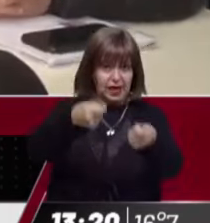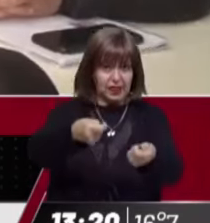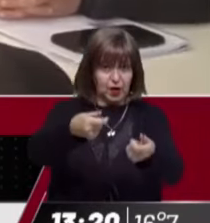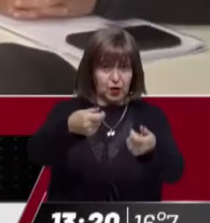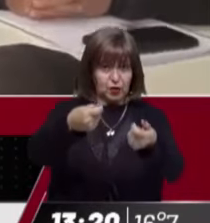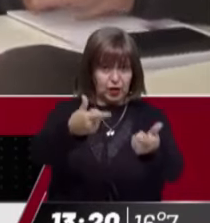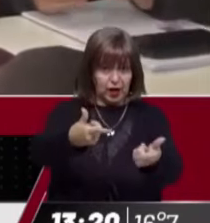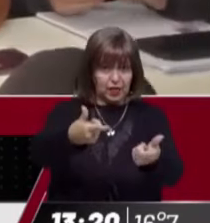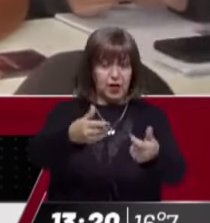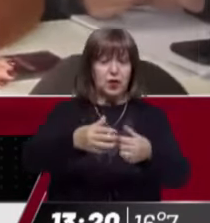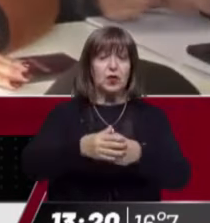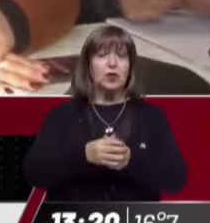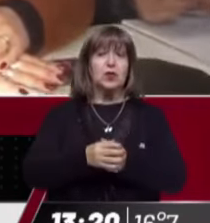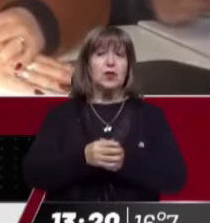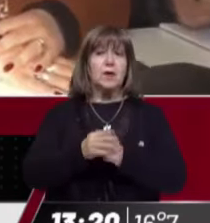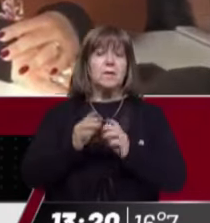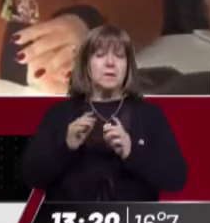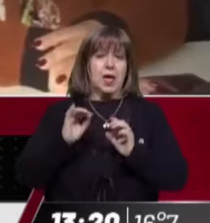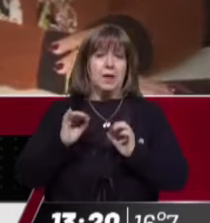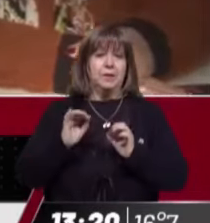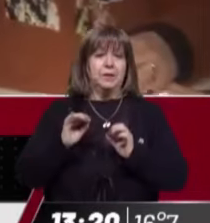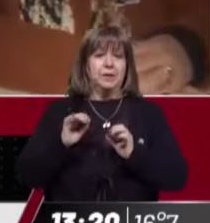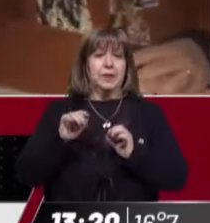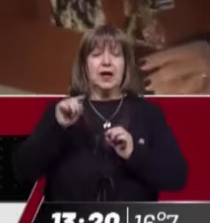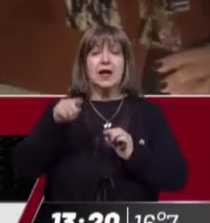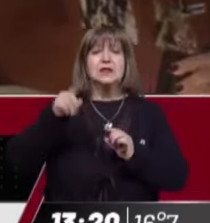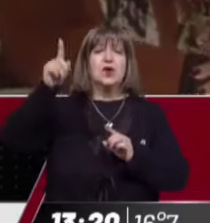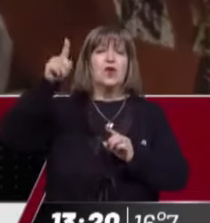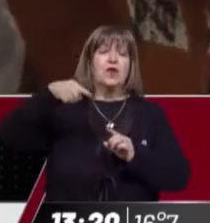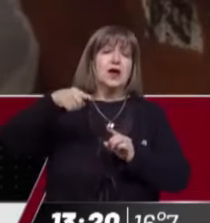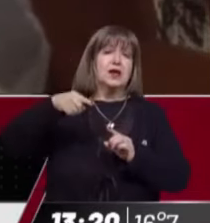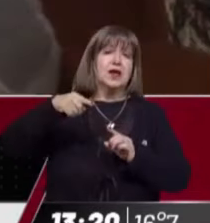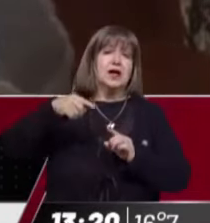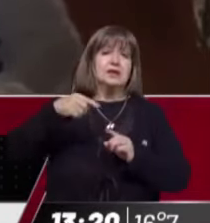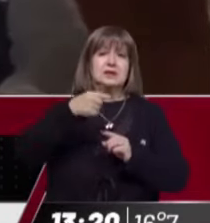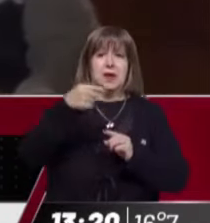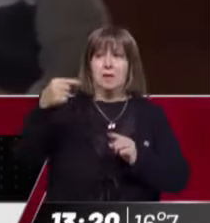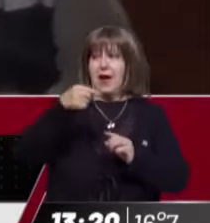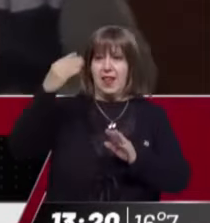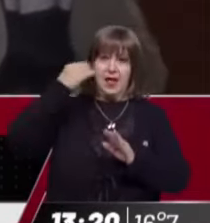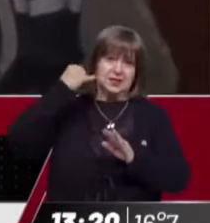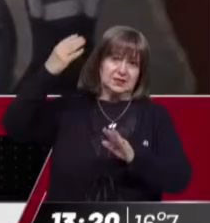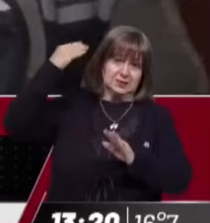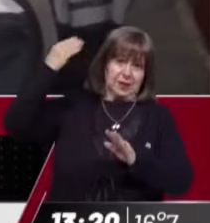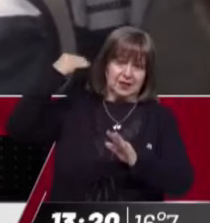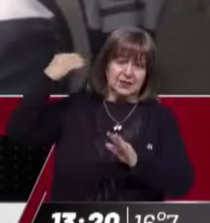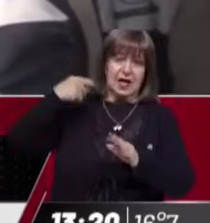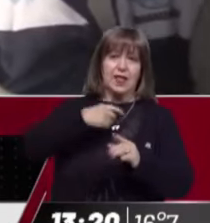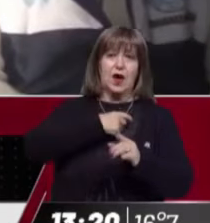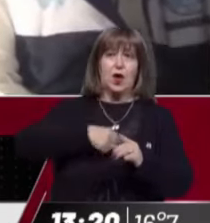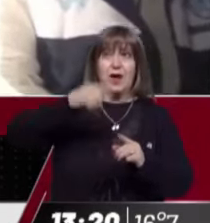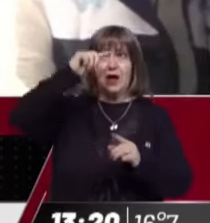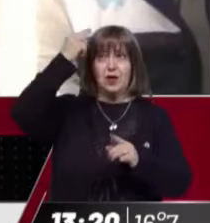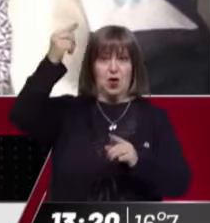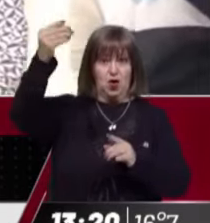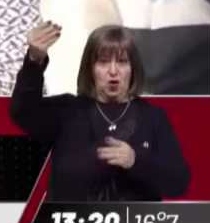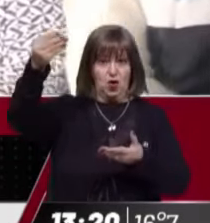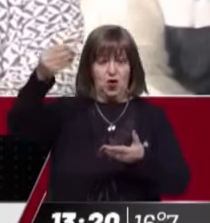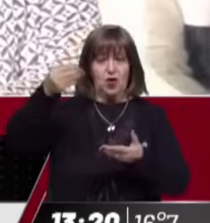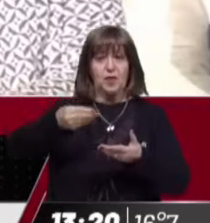ahora? Bueno, ahí en primer lugar eso viene de hace semanas, donde el gobierno nacional